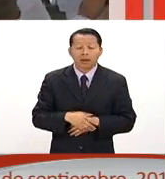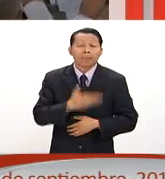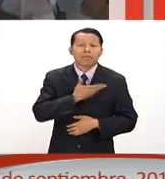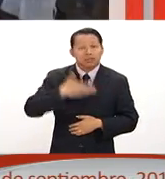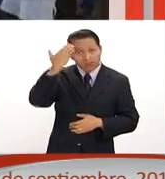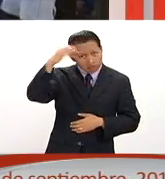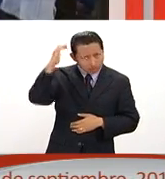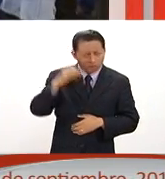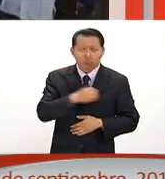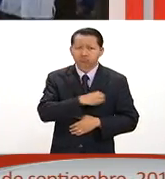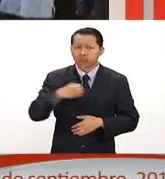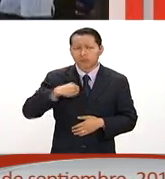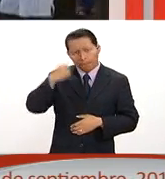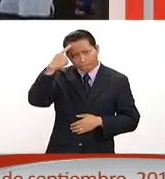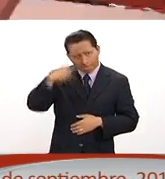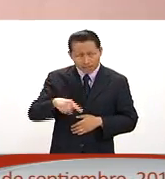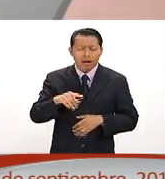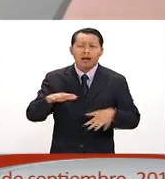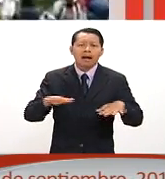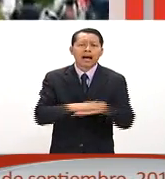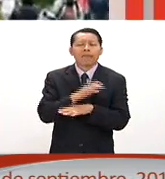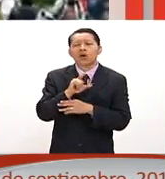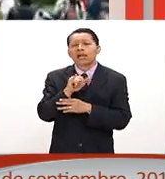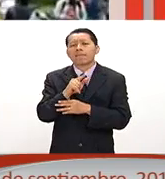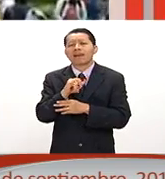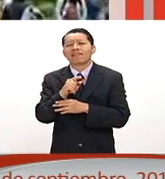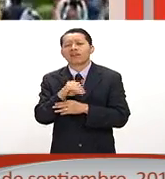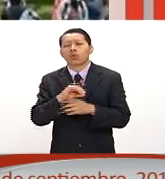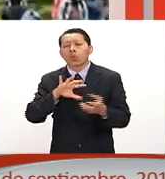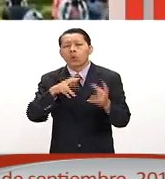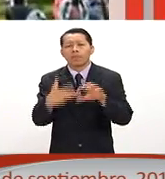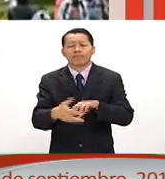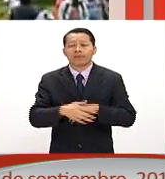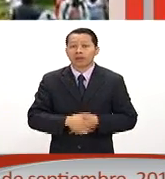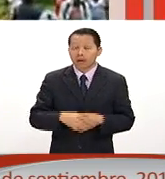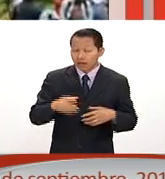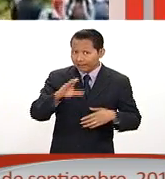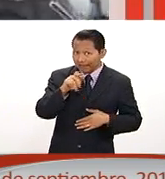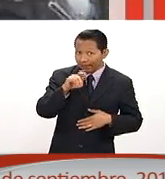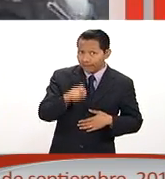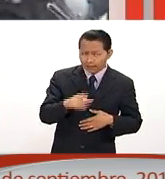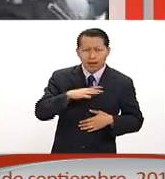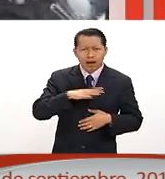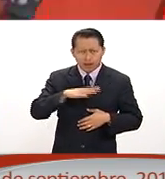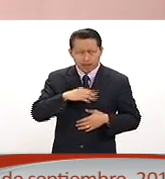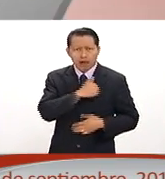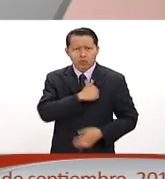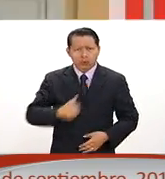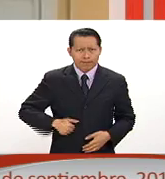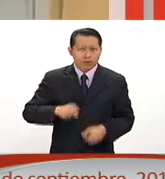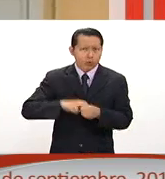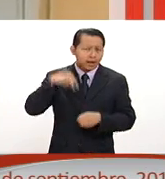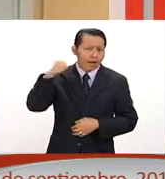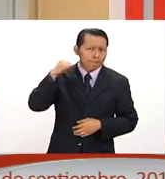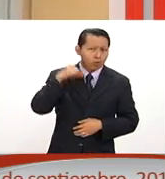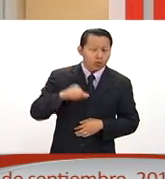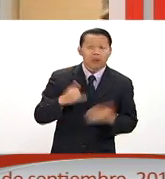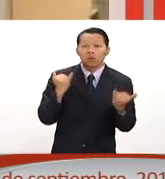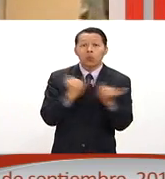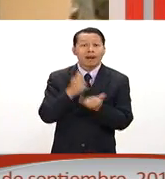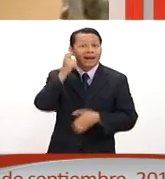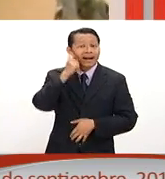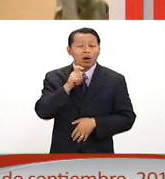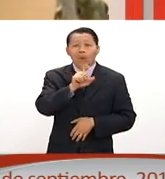su compromiso con el cambio climático. Maestros de la CENTE toman el ayuntamiento de Acapulco. También en Guerrero